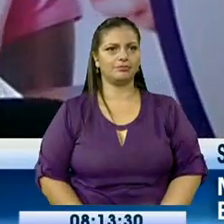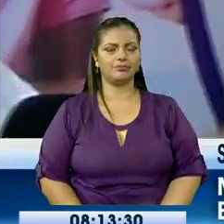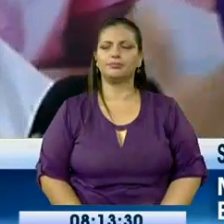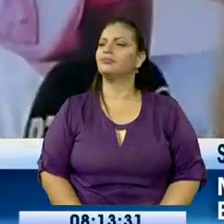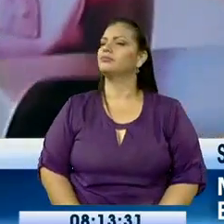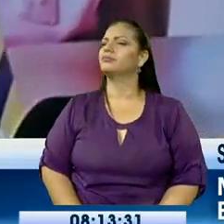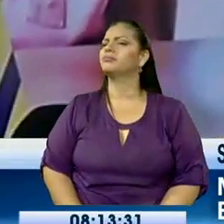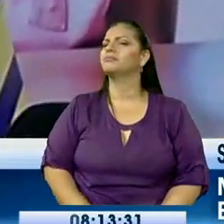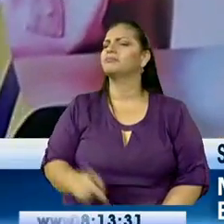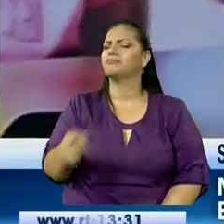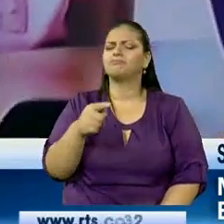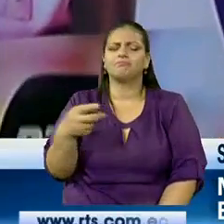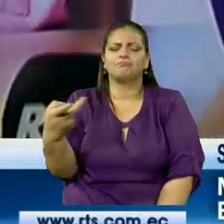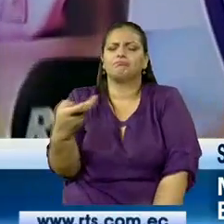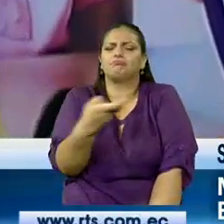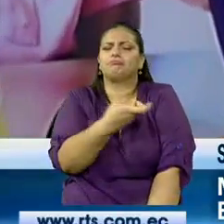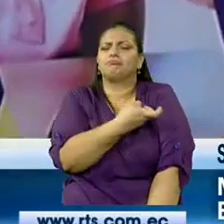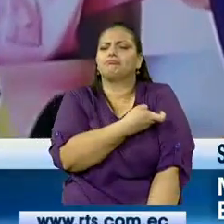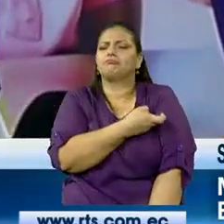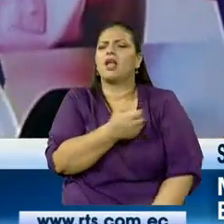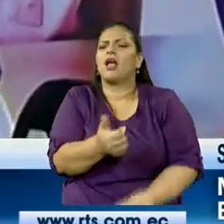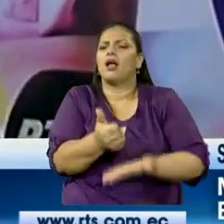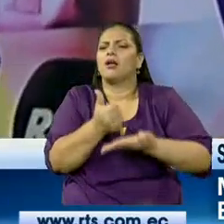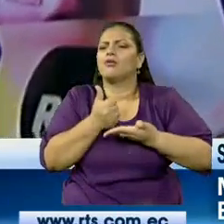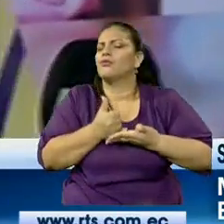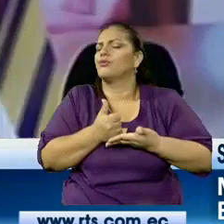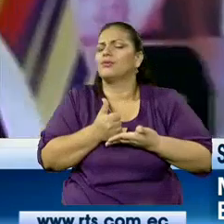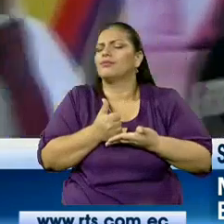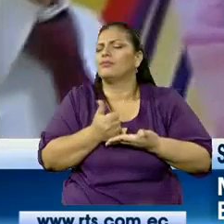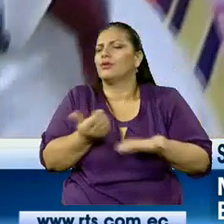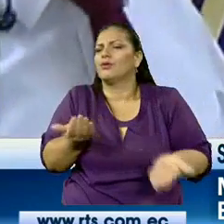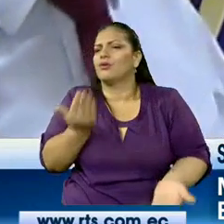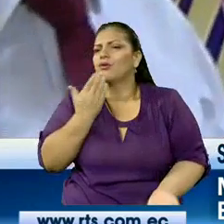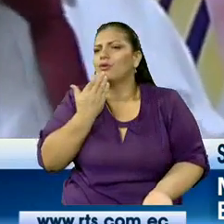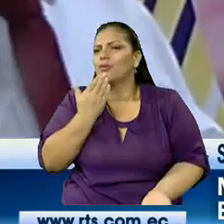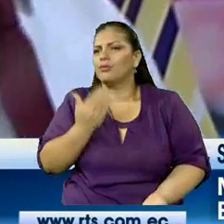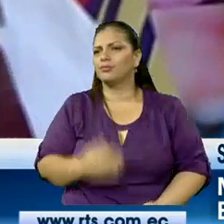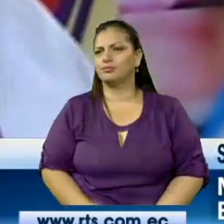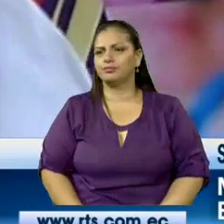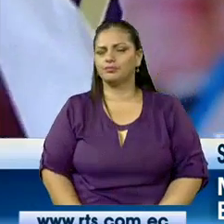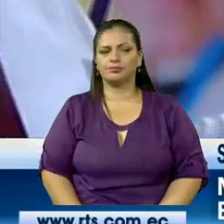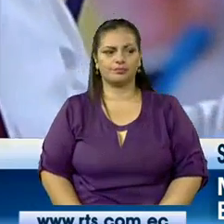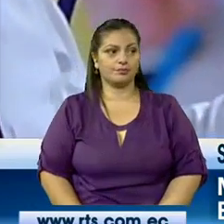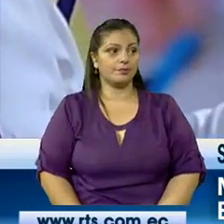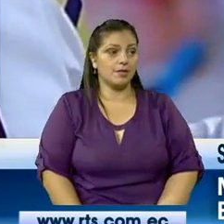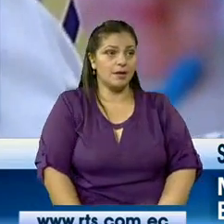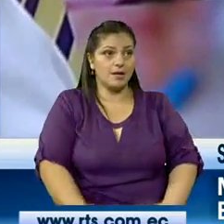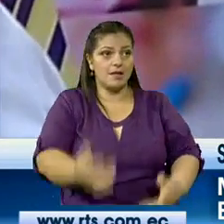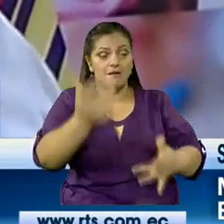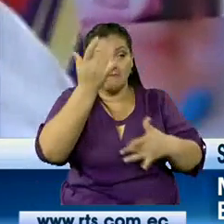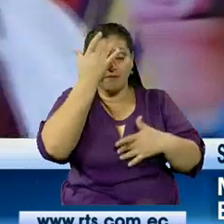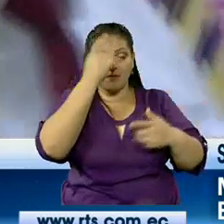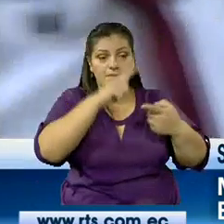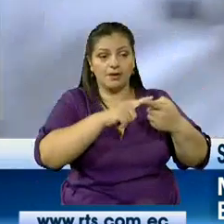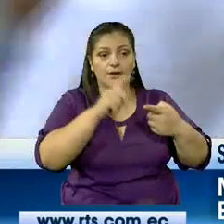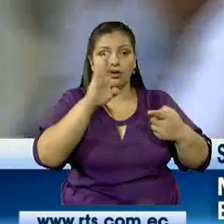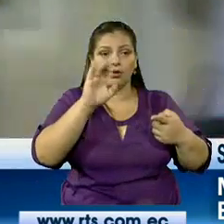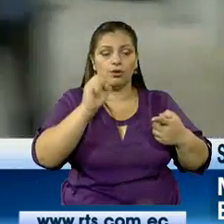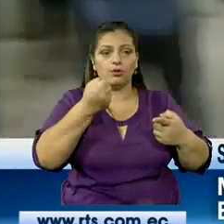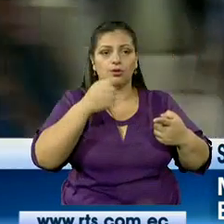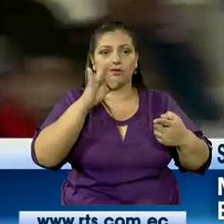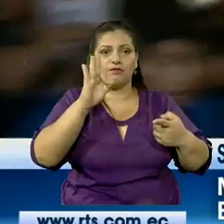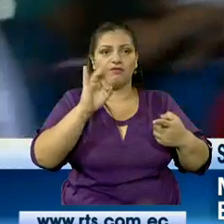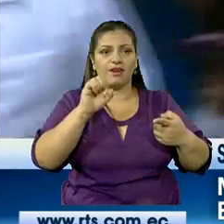¿qué enfermedades se pueden prevenir a través de estas vacunaciones? Bueno, muchas. Entre ellas tenemos tosferina,